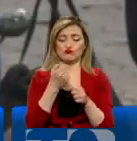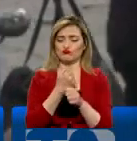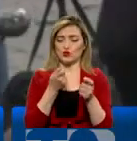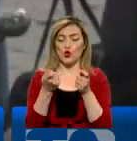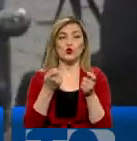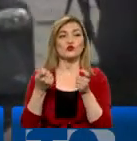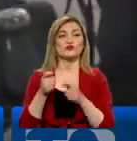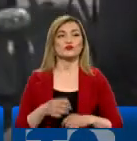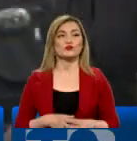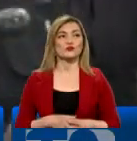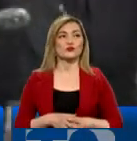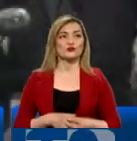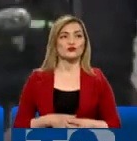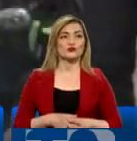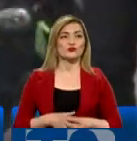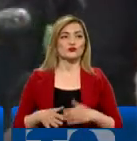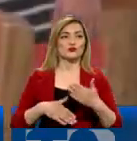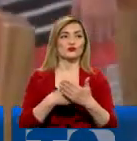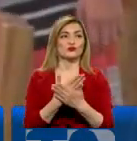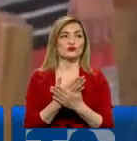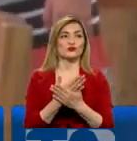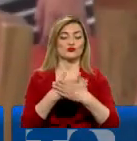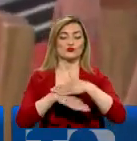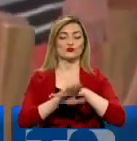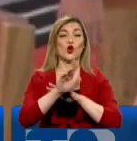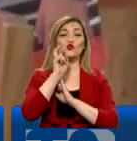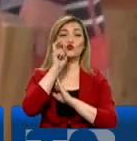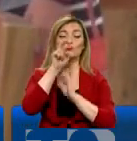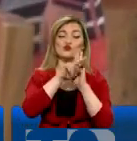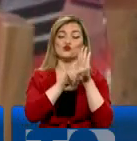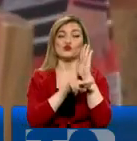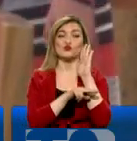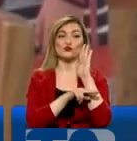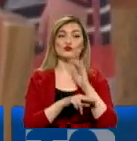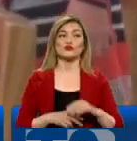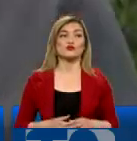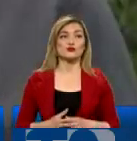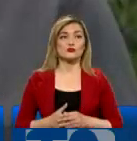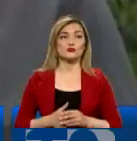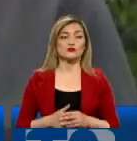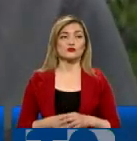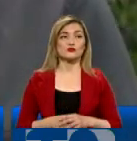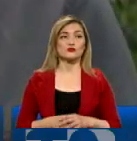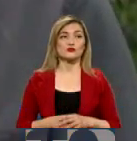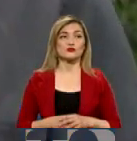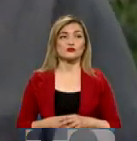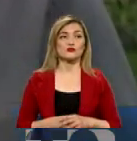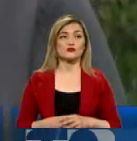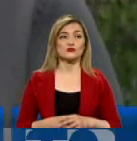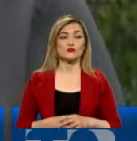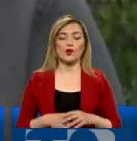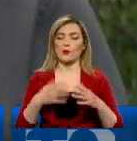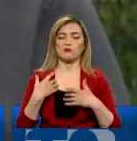entre otras medidas, han dispuesto nuevos lineamientos para el ingreso de turistas a la provincia de Galápagos. Que nos van a permitir